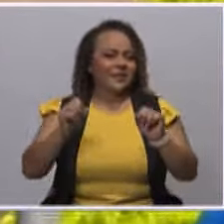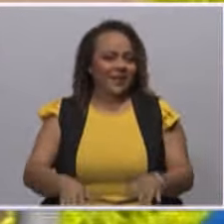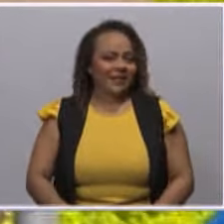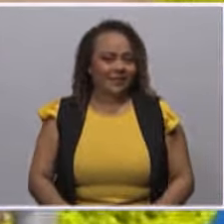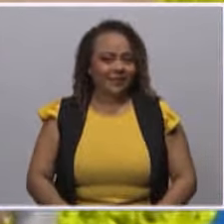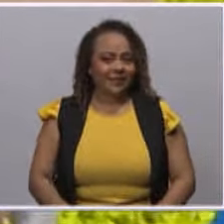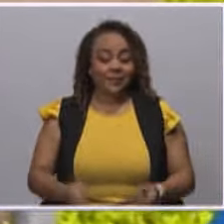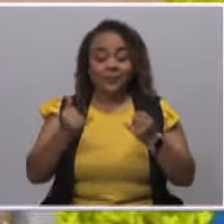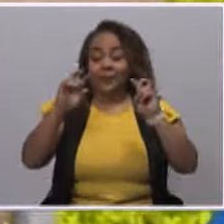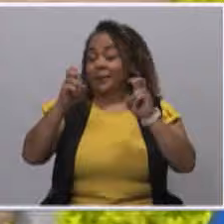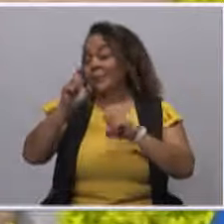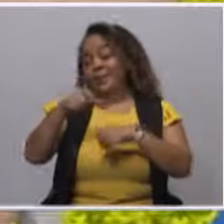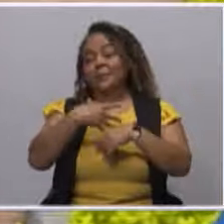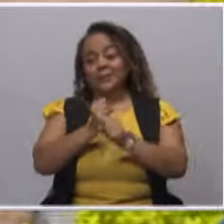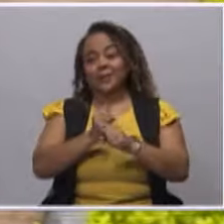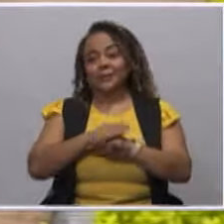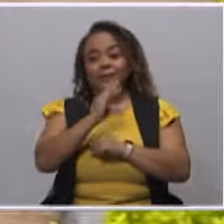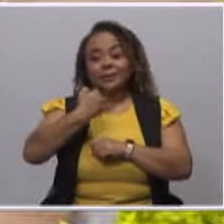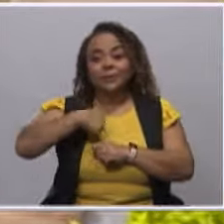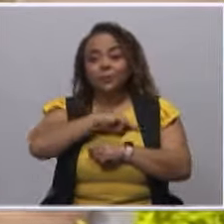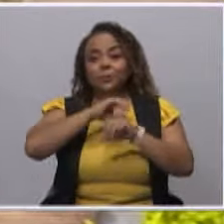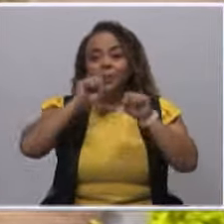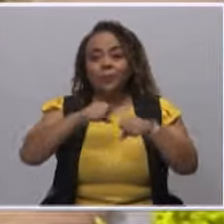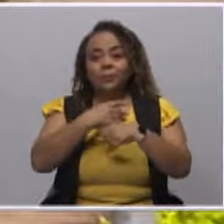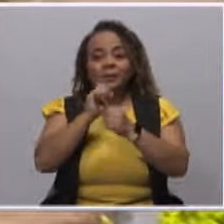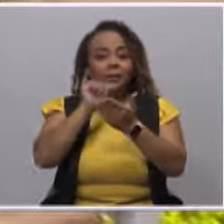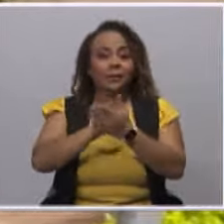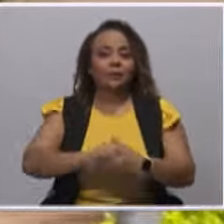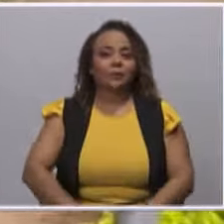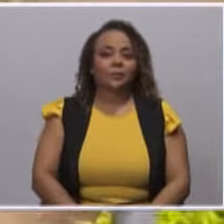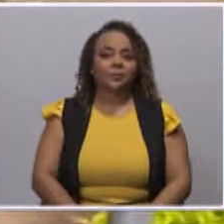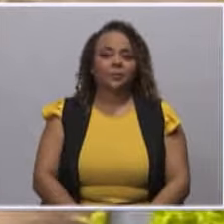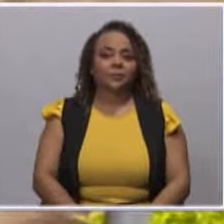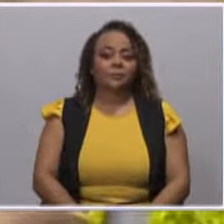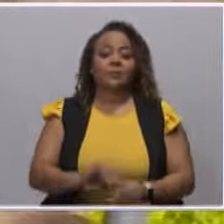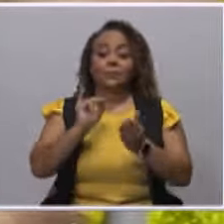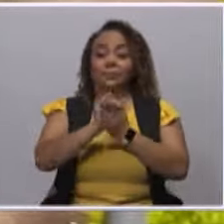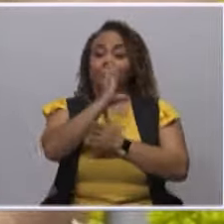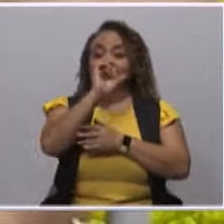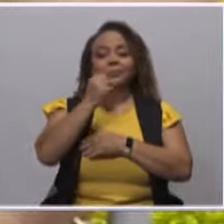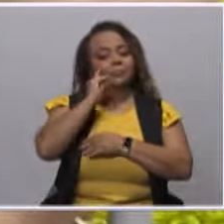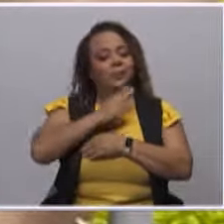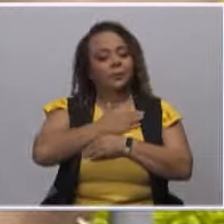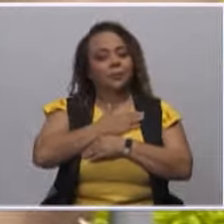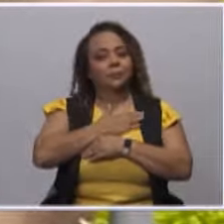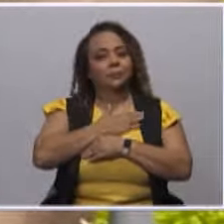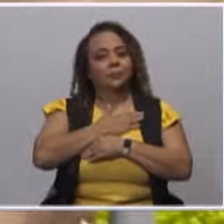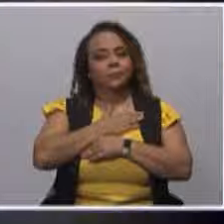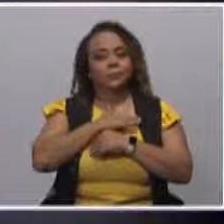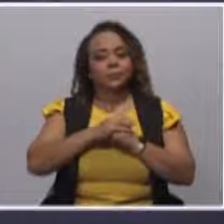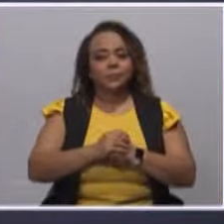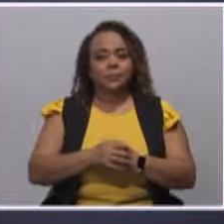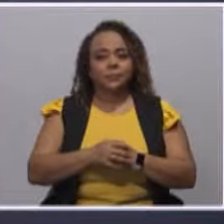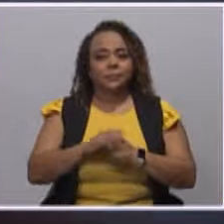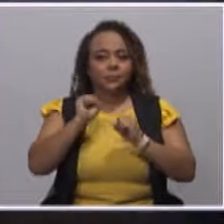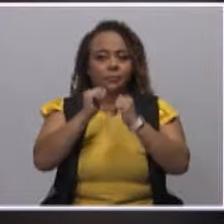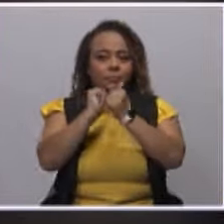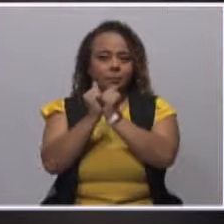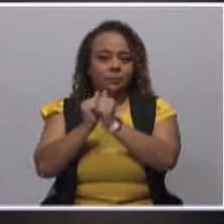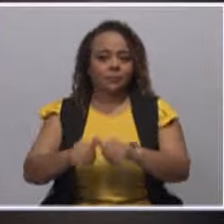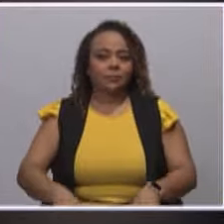tema es que hay que hacerlo y si nosotros podemos hacer eso ahí donde Costa Rica para mí puede competir a la par con